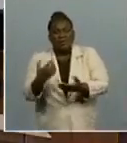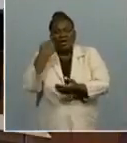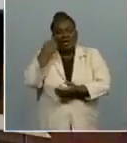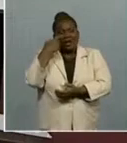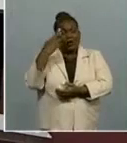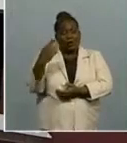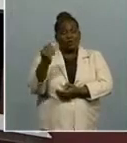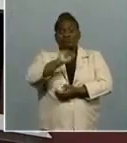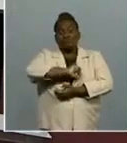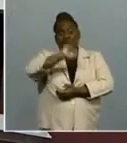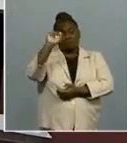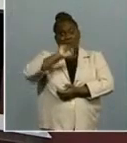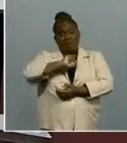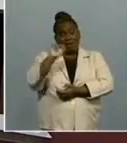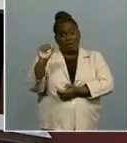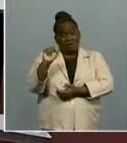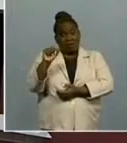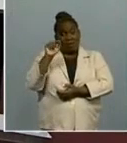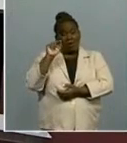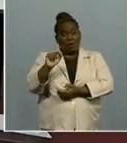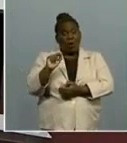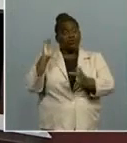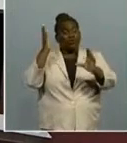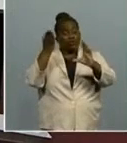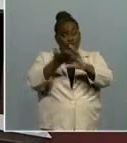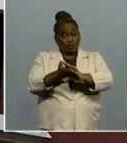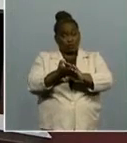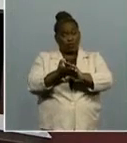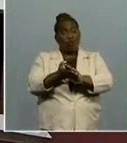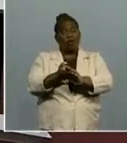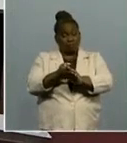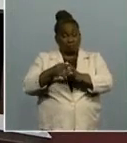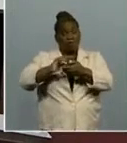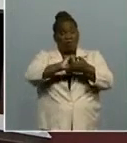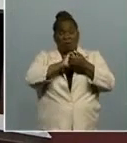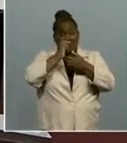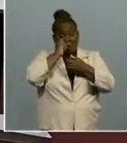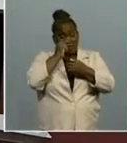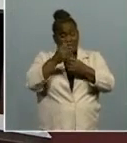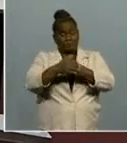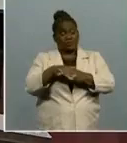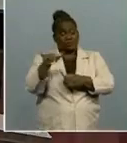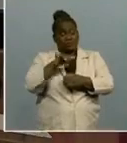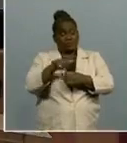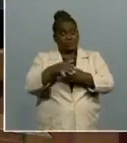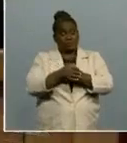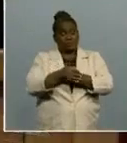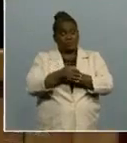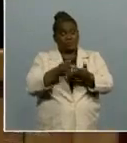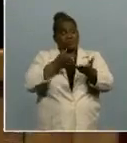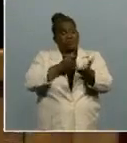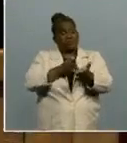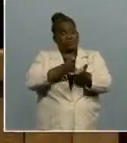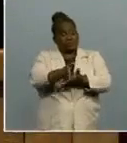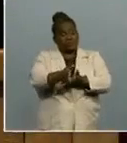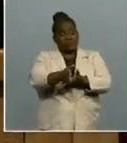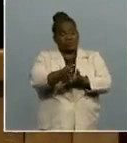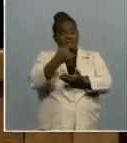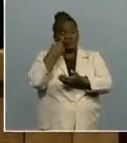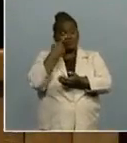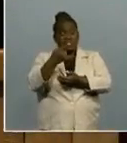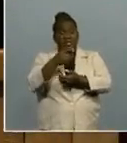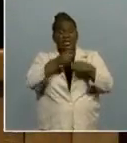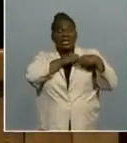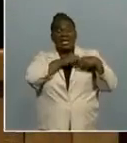premia incluso cuando sanciona a un compañero de batallas la continuidad se afirma en el